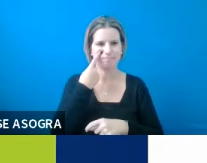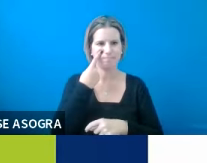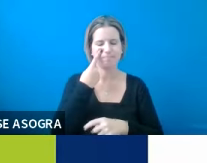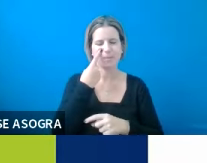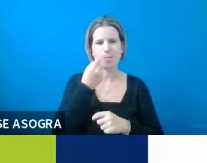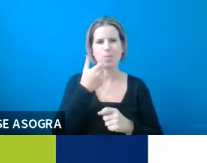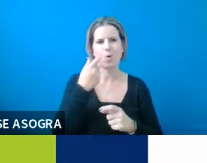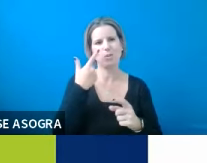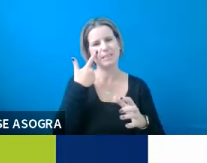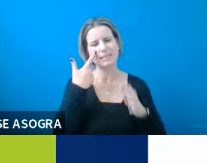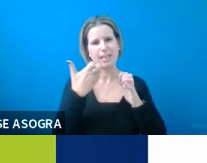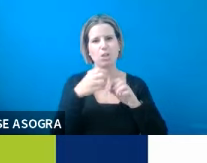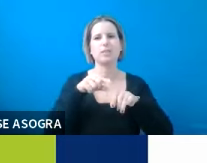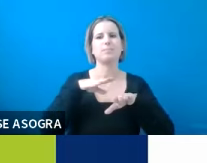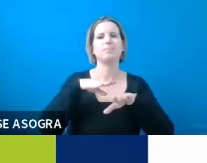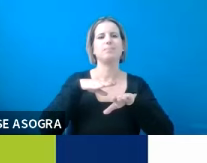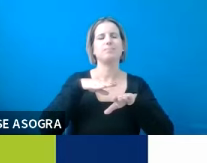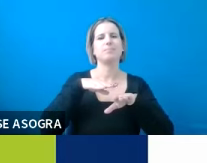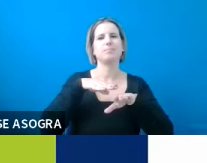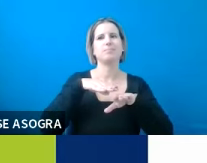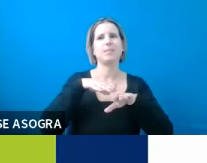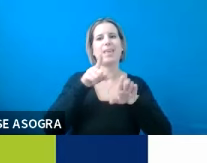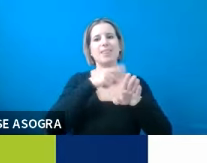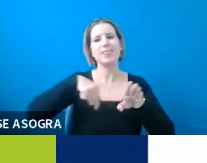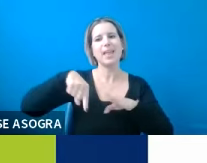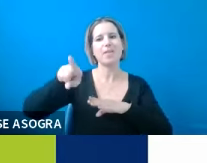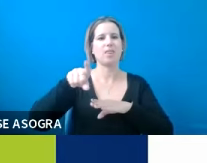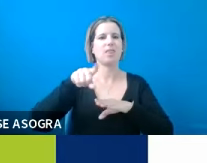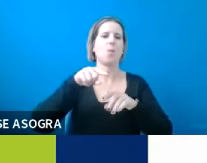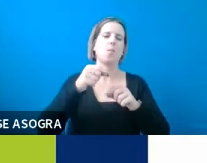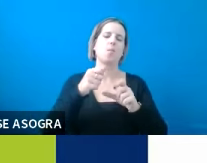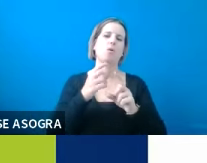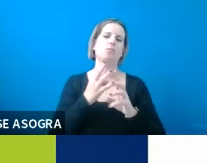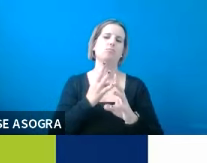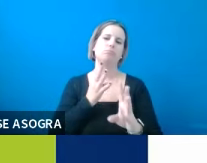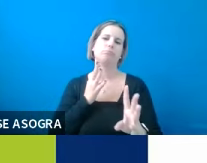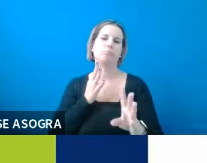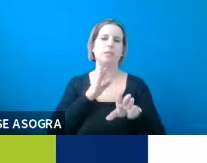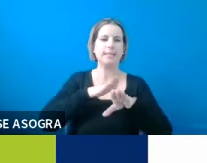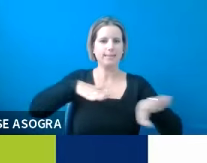retraso en la derivación no por el sistema sanitario sino por una